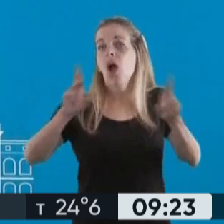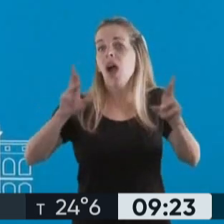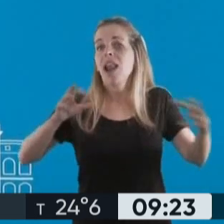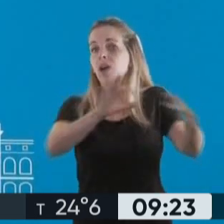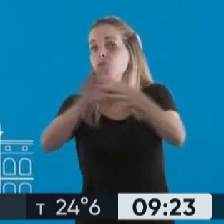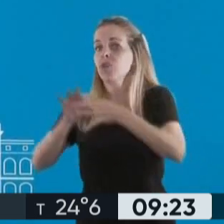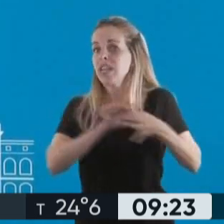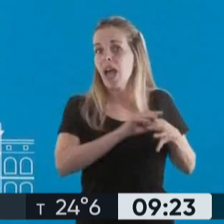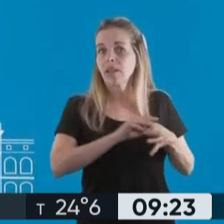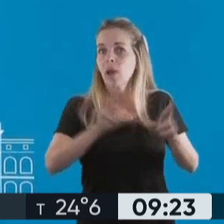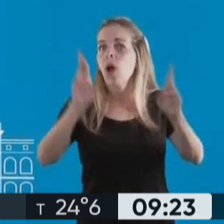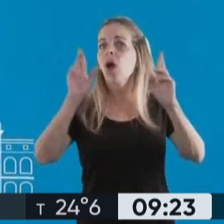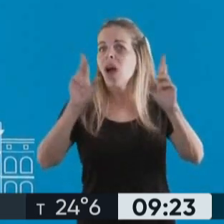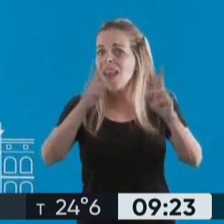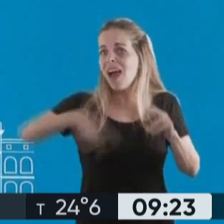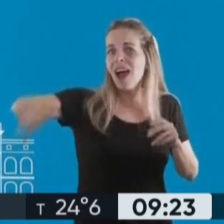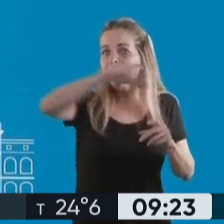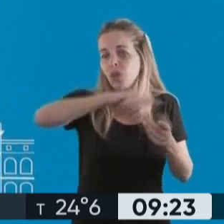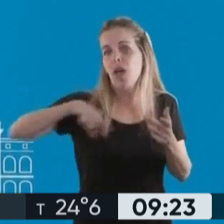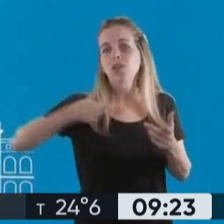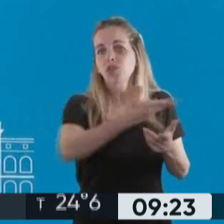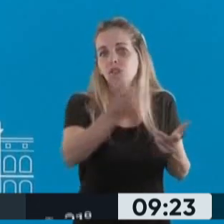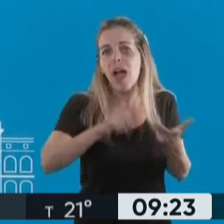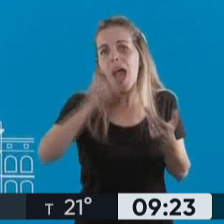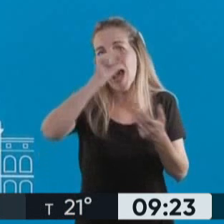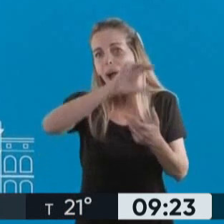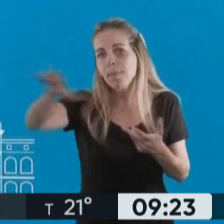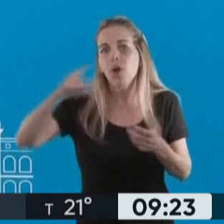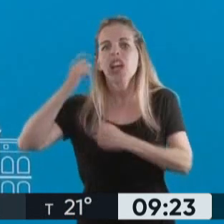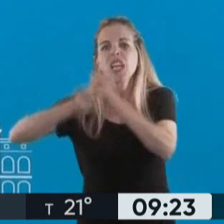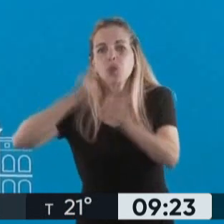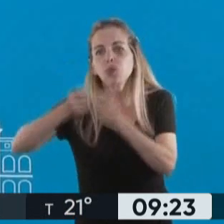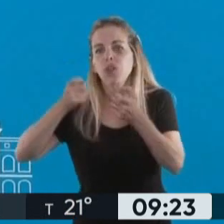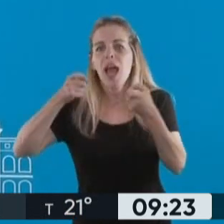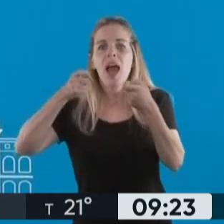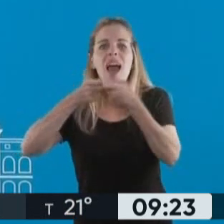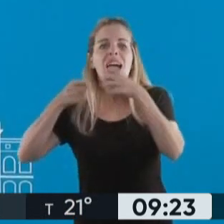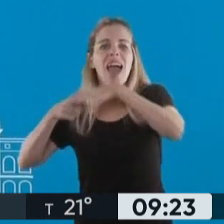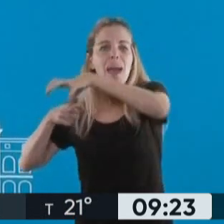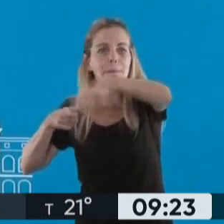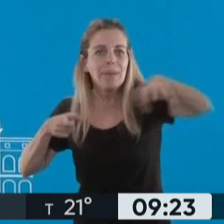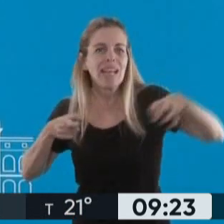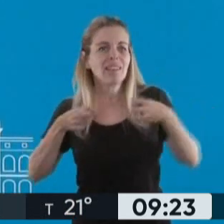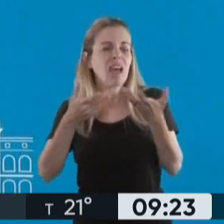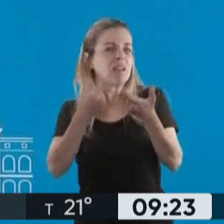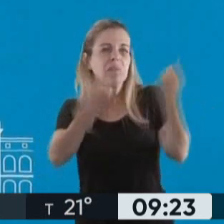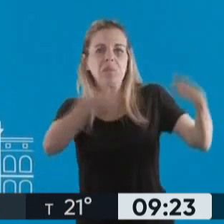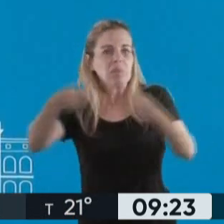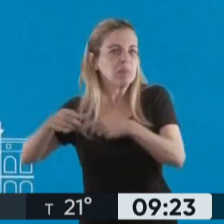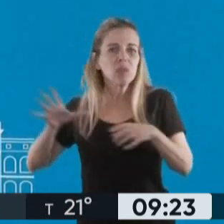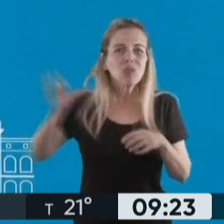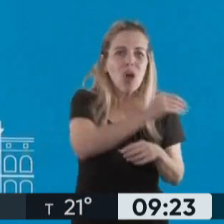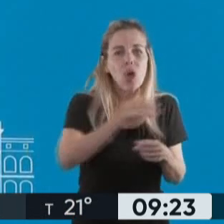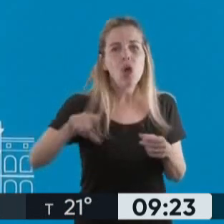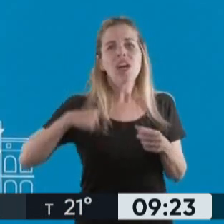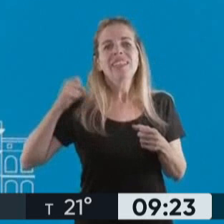las fuerzas de la sociedad, del campo, de la industria, de las empresas, de las organizaciones de la sociedad civil, de los sindicatos,